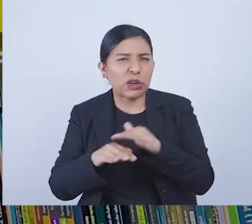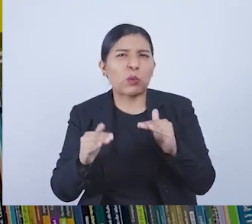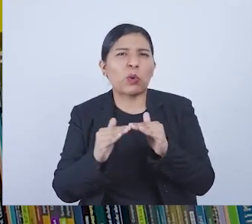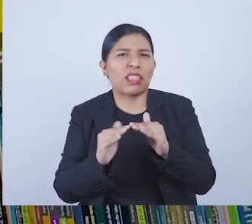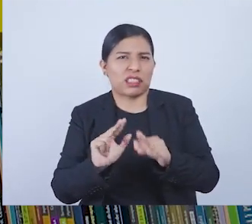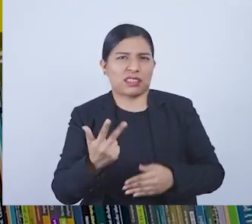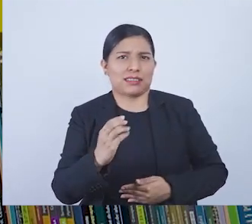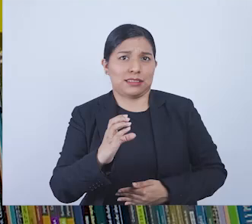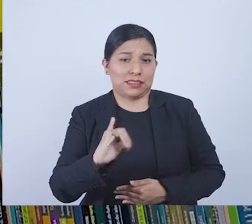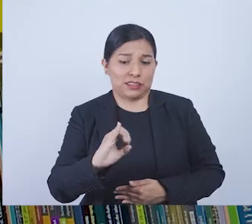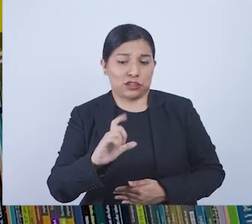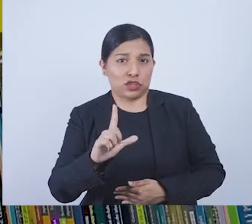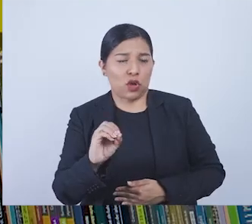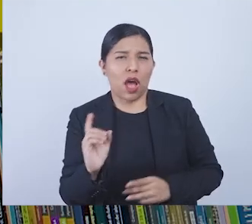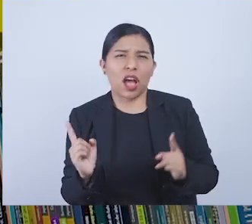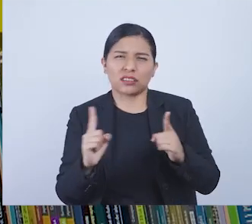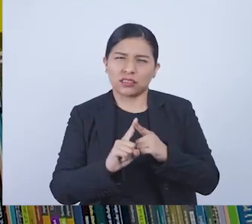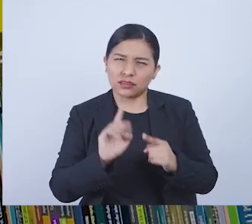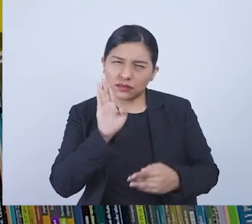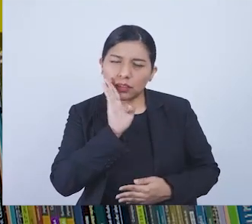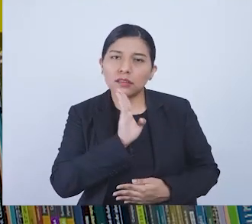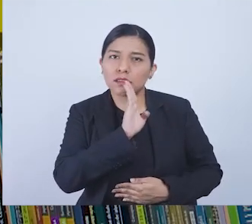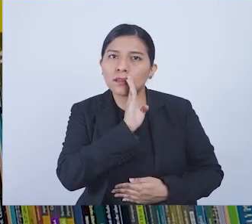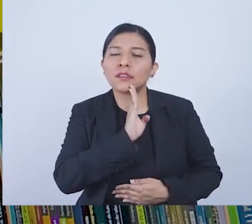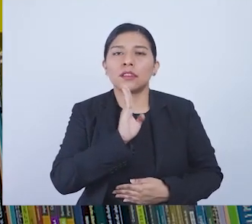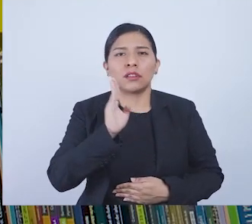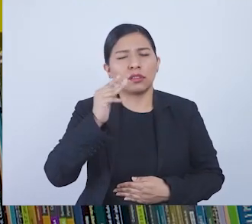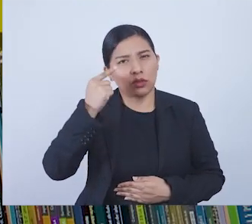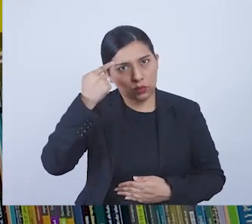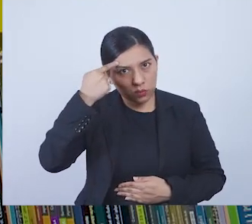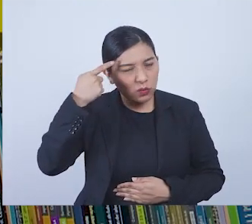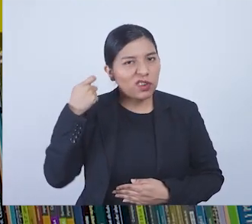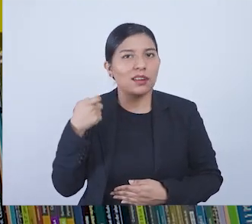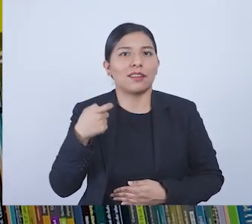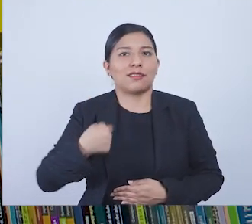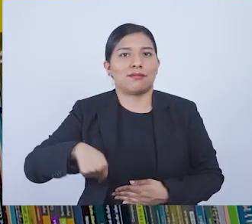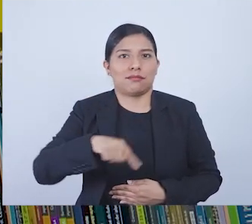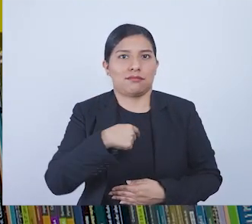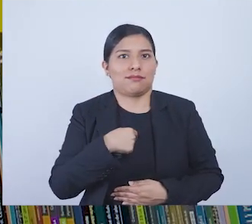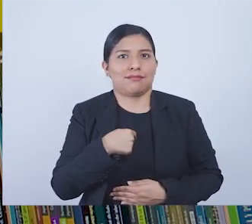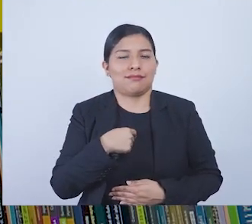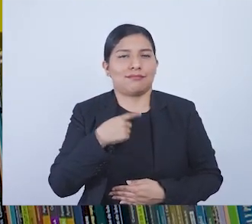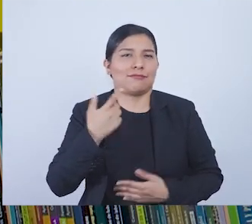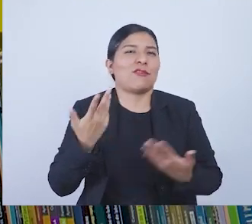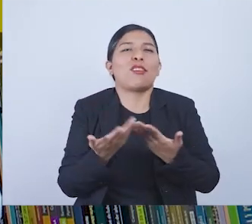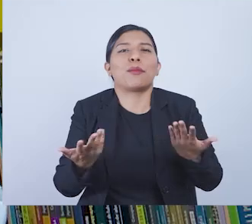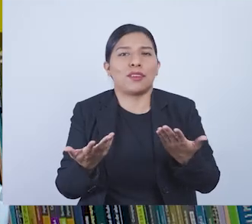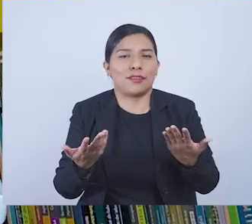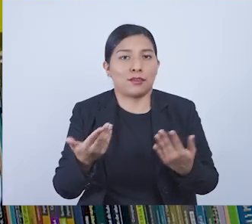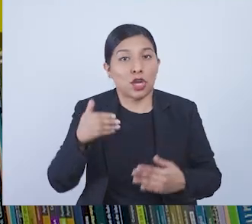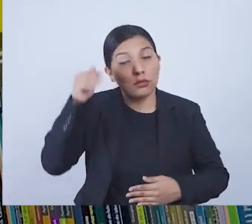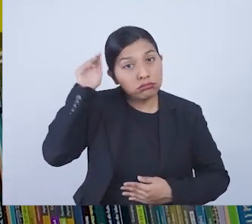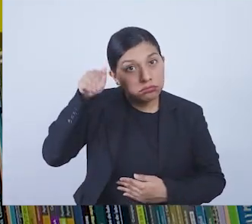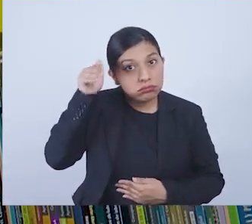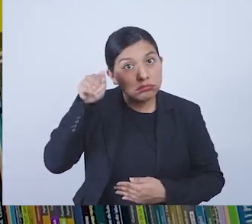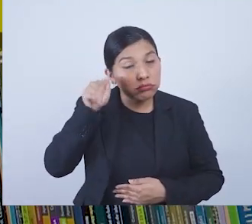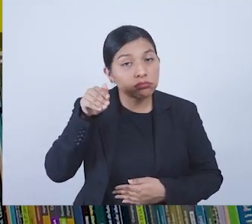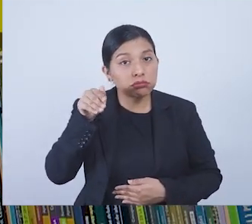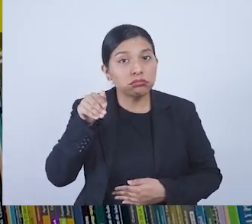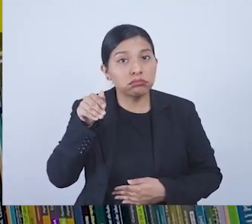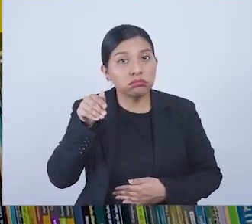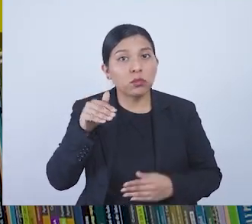principalmente hasta el bachillerato salimos nombrados y el enfoque fue pues educativo